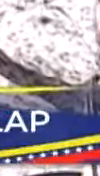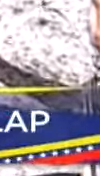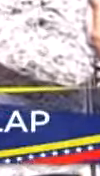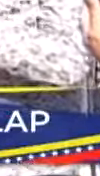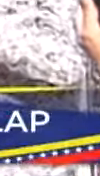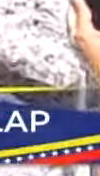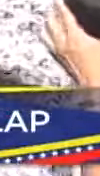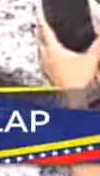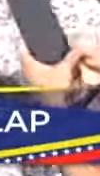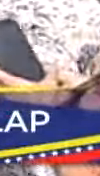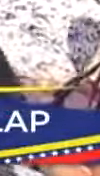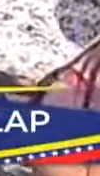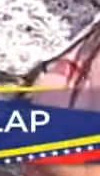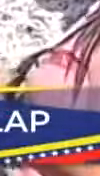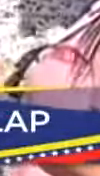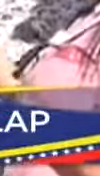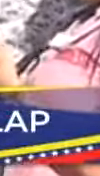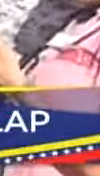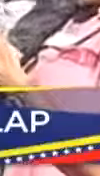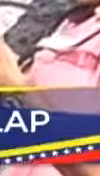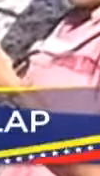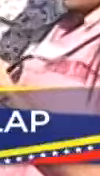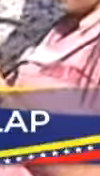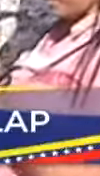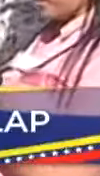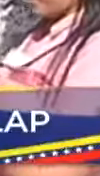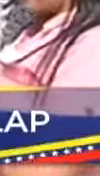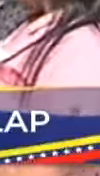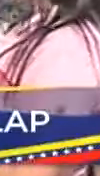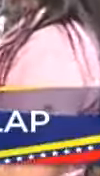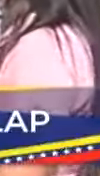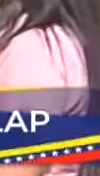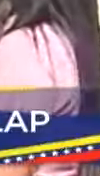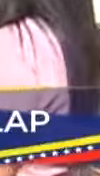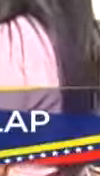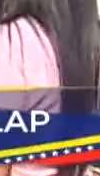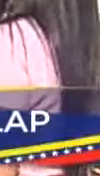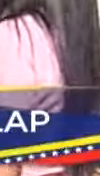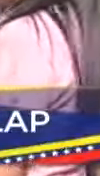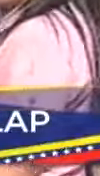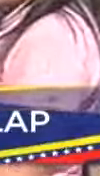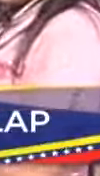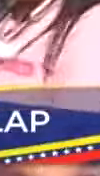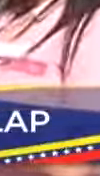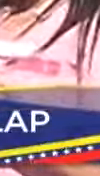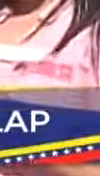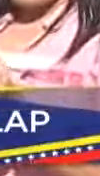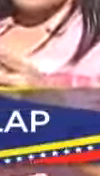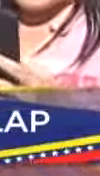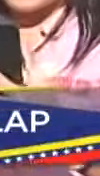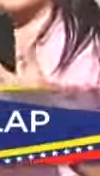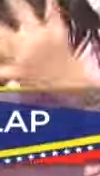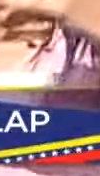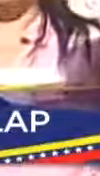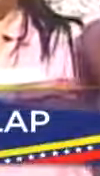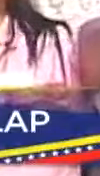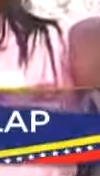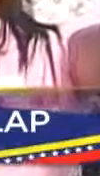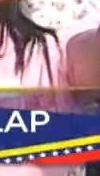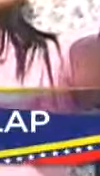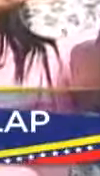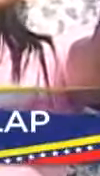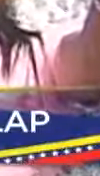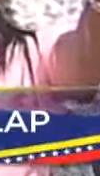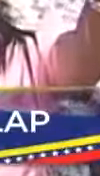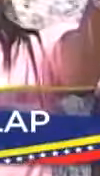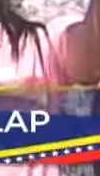Nicolás Maduro Moros, denunciando entonces estas medidas coercitivas unilaterales que lamentablemente han causado